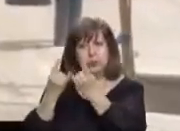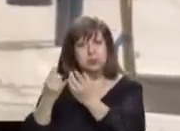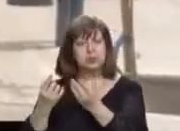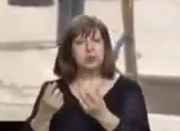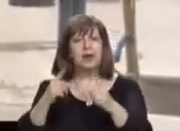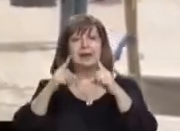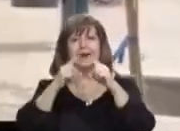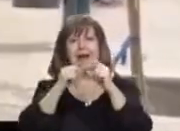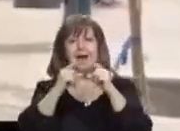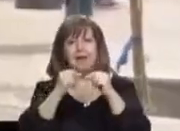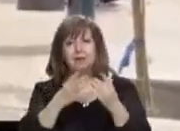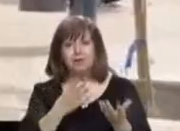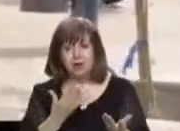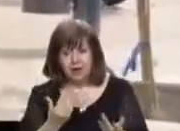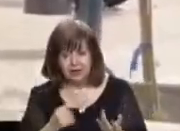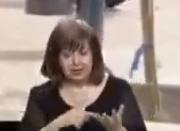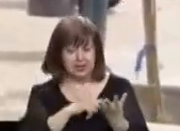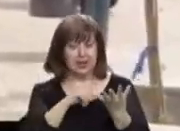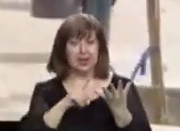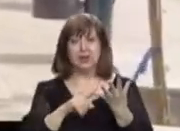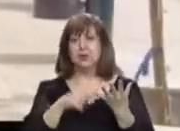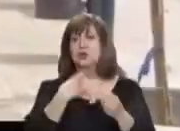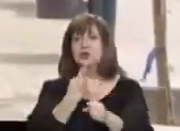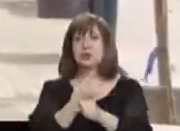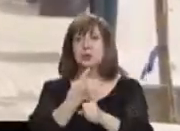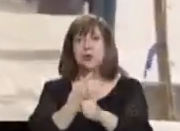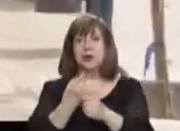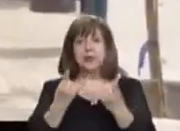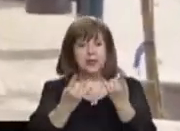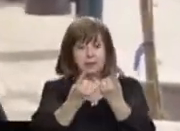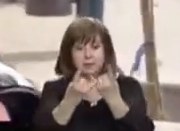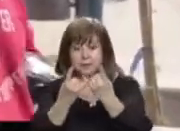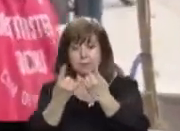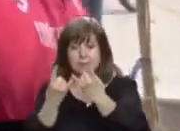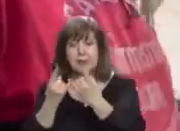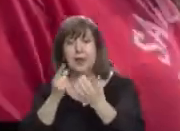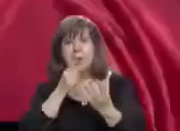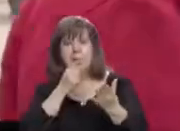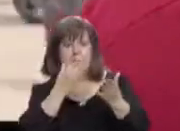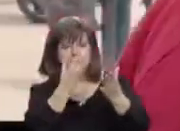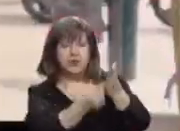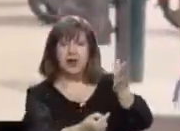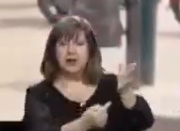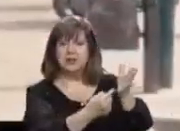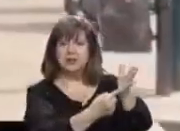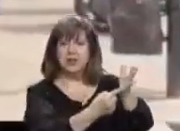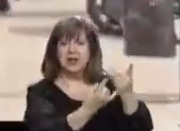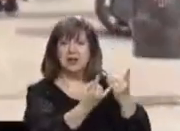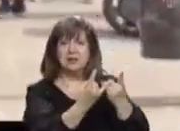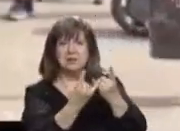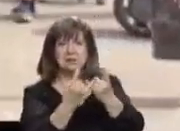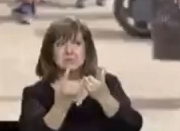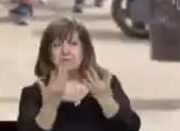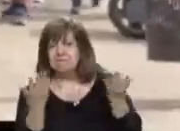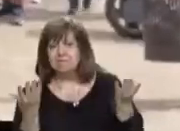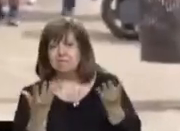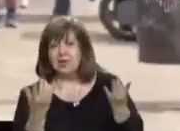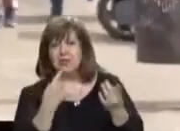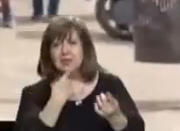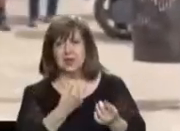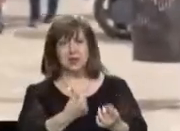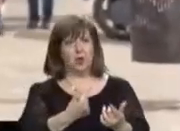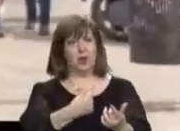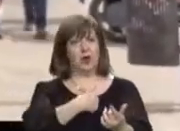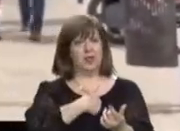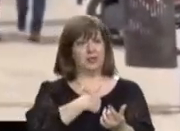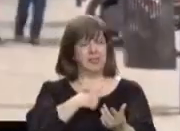manera presencial. Aparentemente no se puede de forma virtual. No se puede de forma virtual, tiene un error la página y después te dice que no puedes validar la identidad. Por